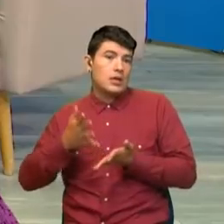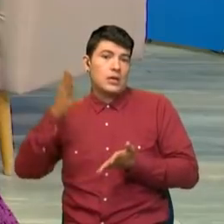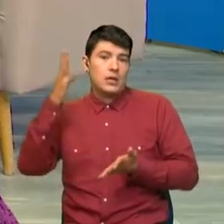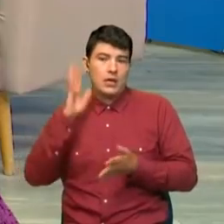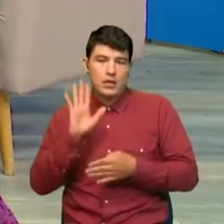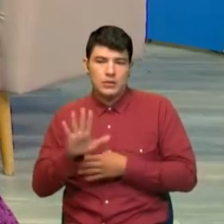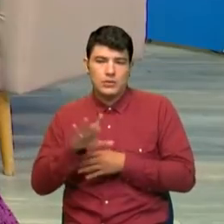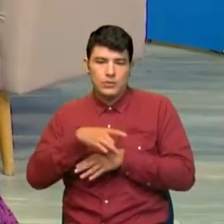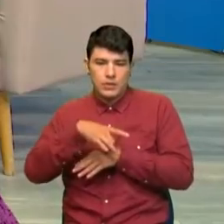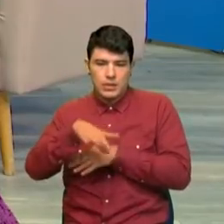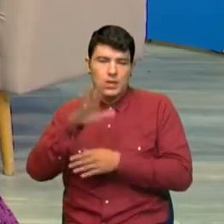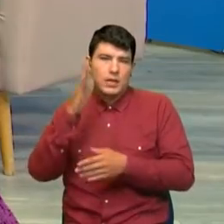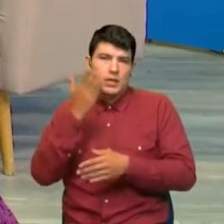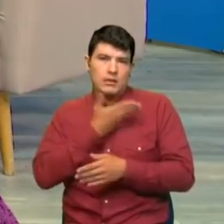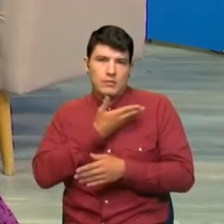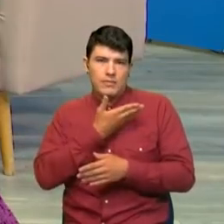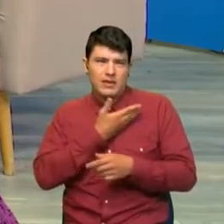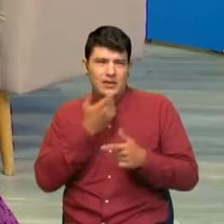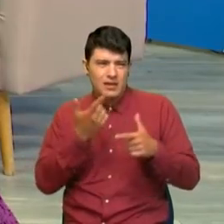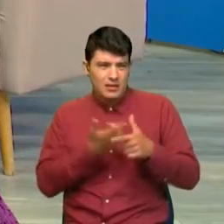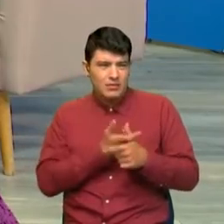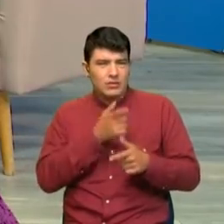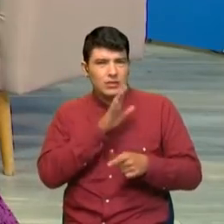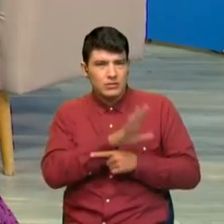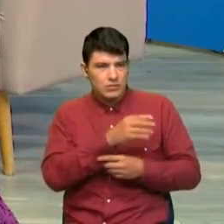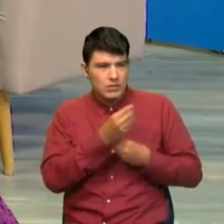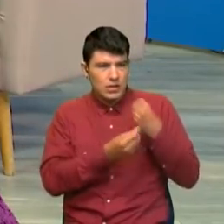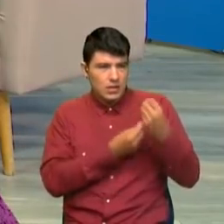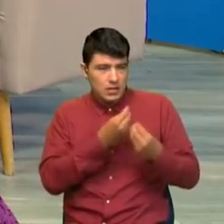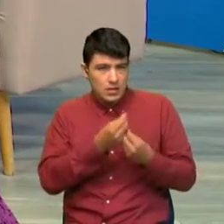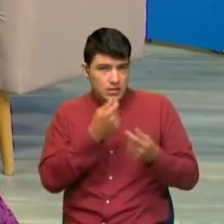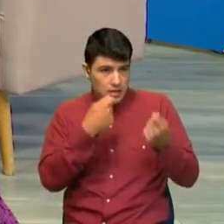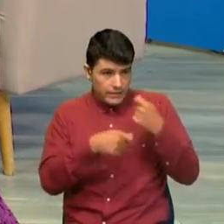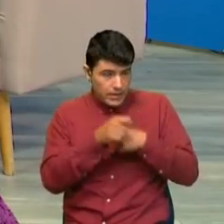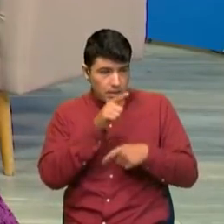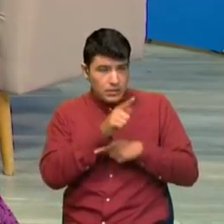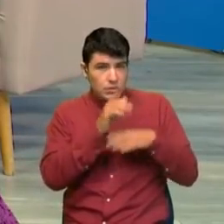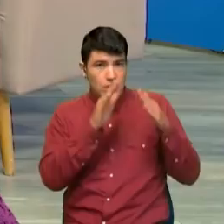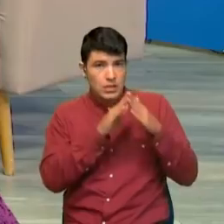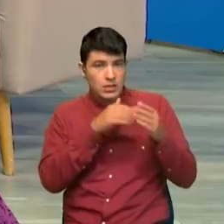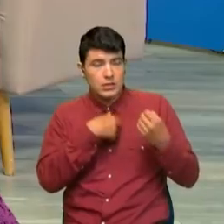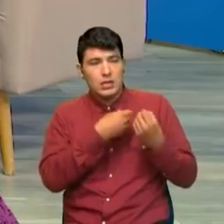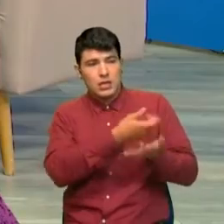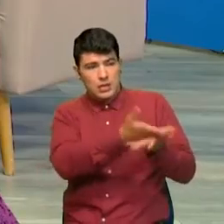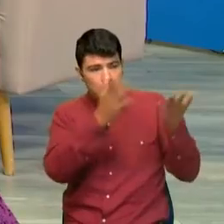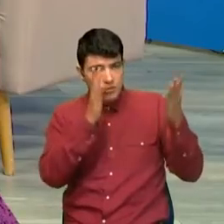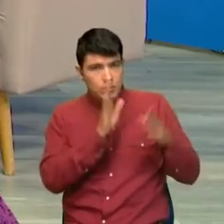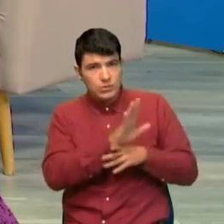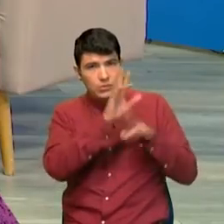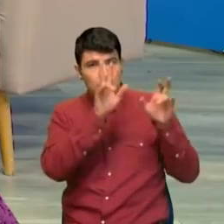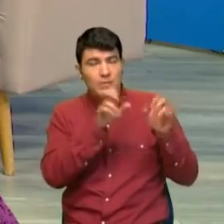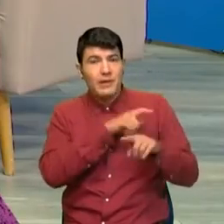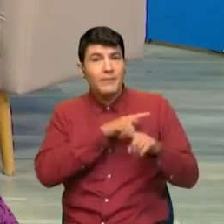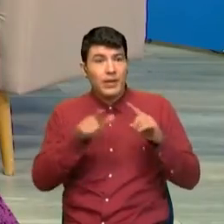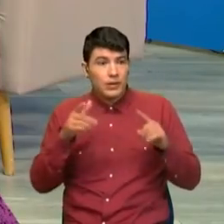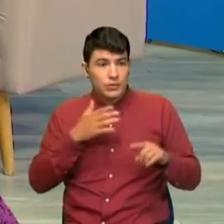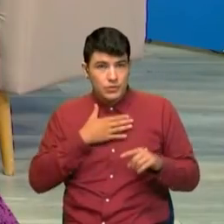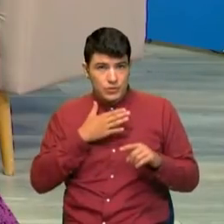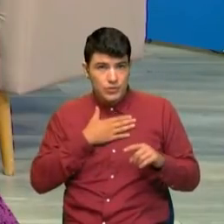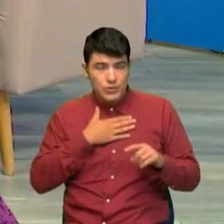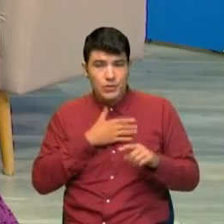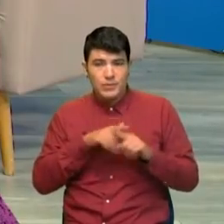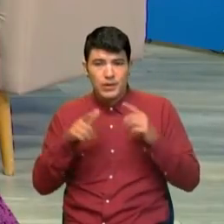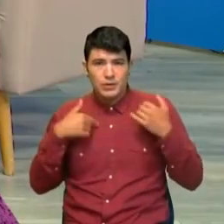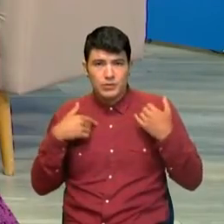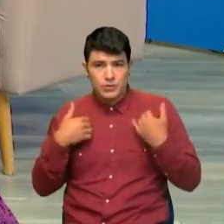mamá. Entonces así se hizo, se vendió la casa y se les dio la parte a ellos. Pero yo ya